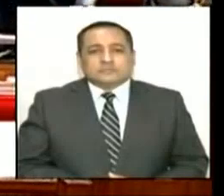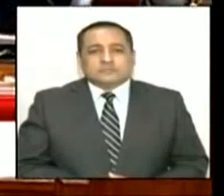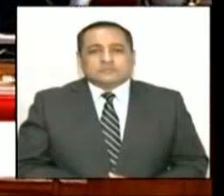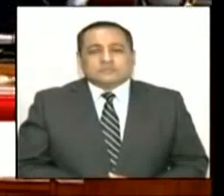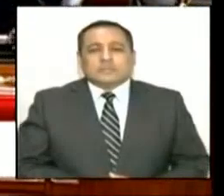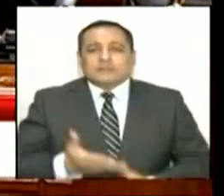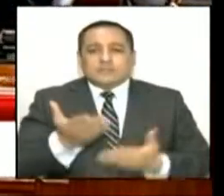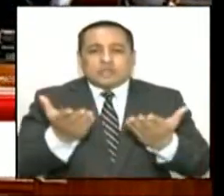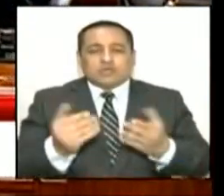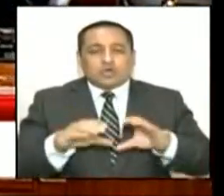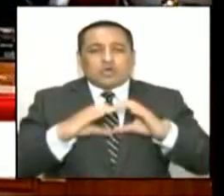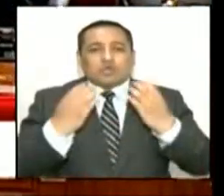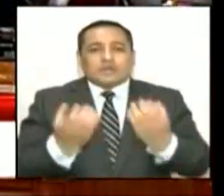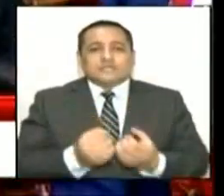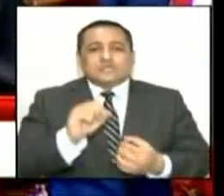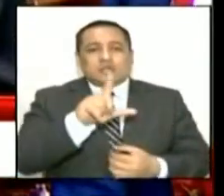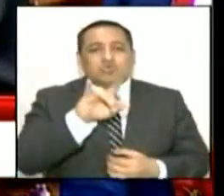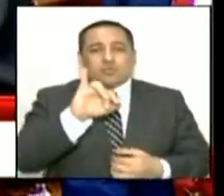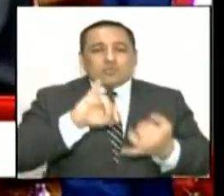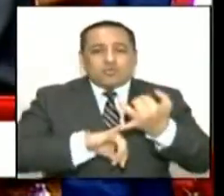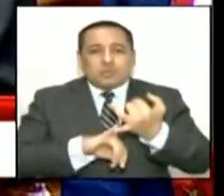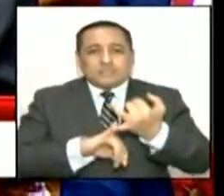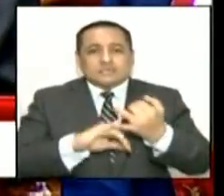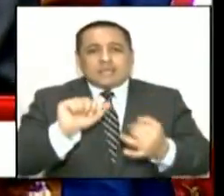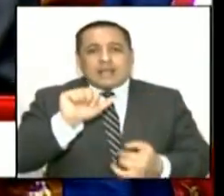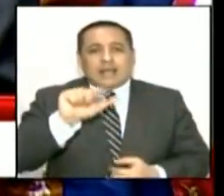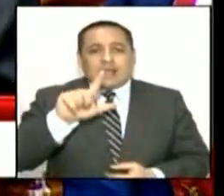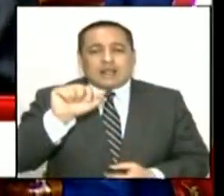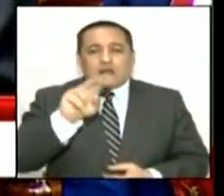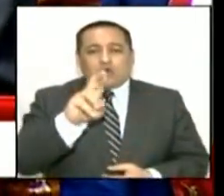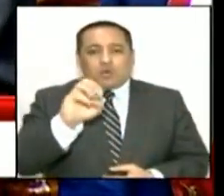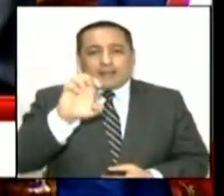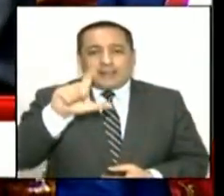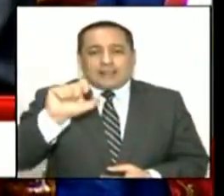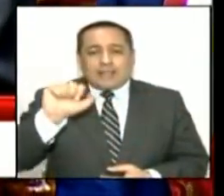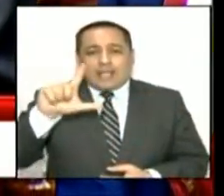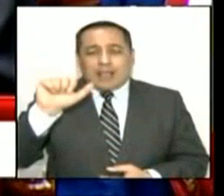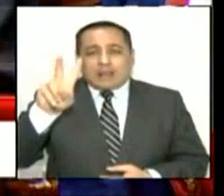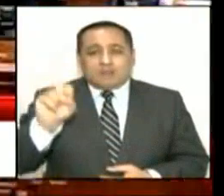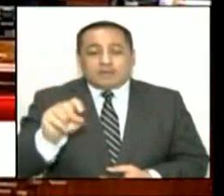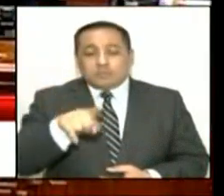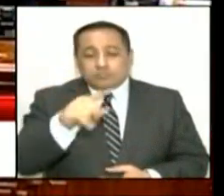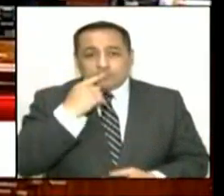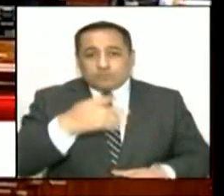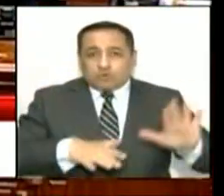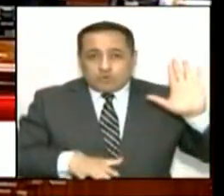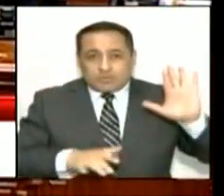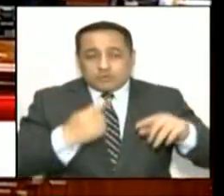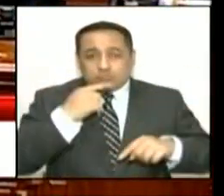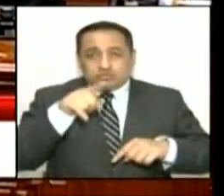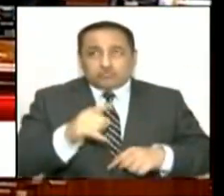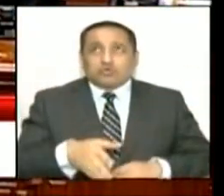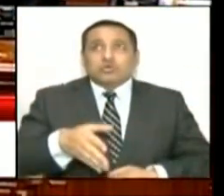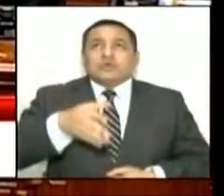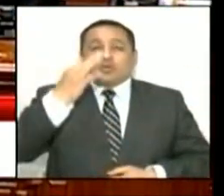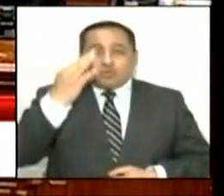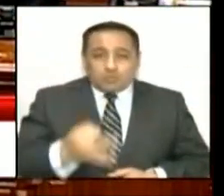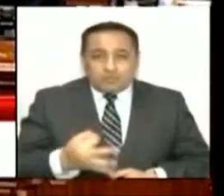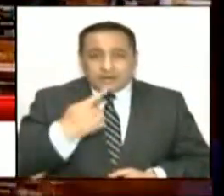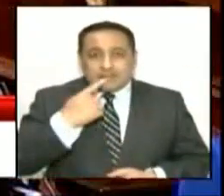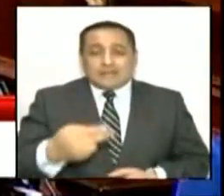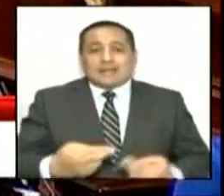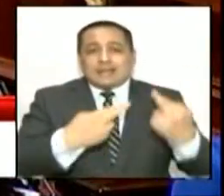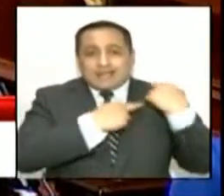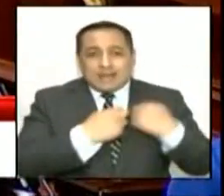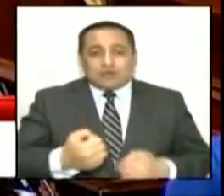Señor congresista Luis Andrés Roel Alba, ¿jura usted por Dios y por la patria cumplir fielmente el cargo